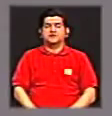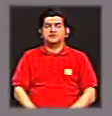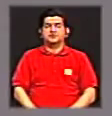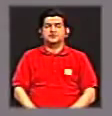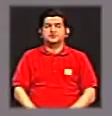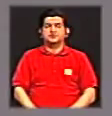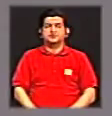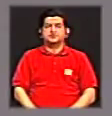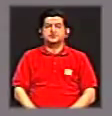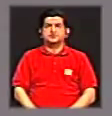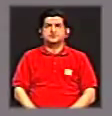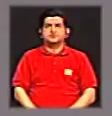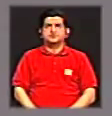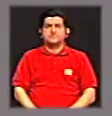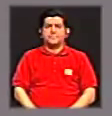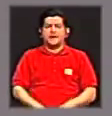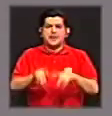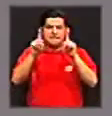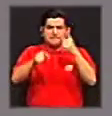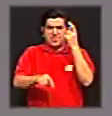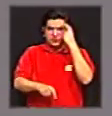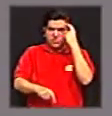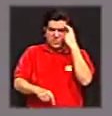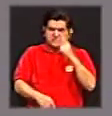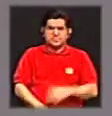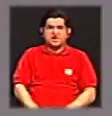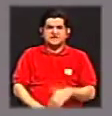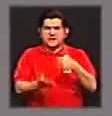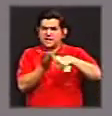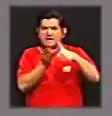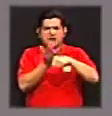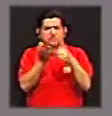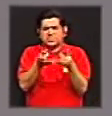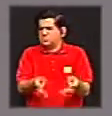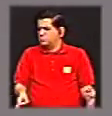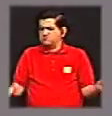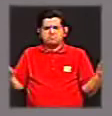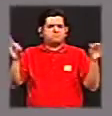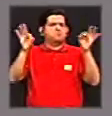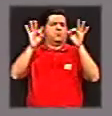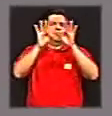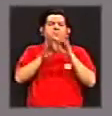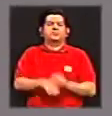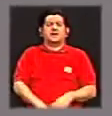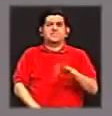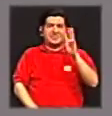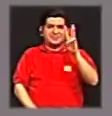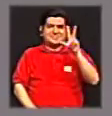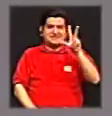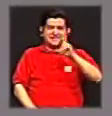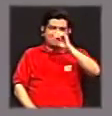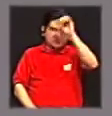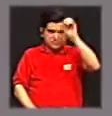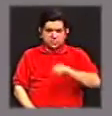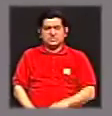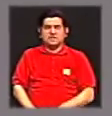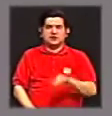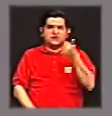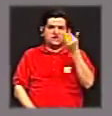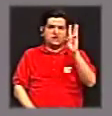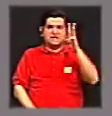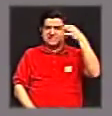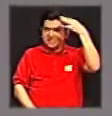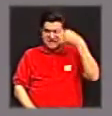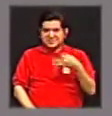concretamente, ¿cuántos piensan que las elecciones son muy importantes o tienen mucha importancia? Bueno, un 63%. Un 16% cree